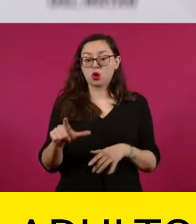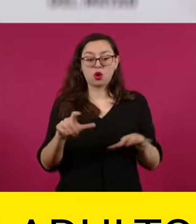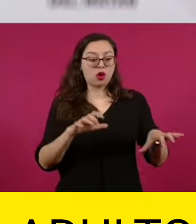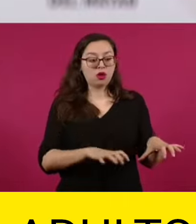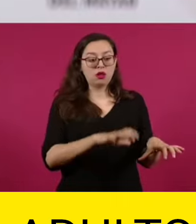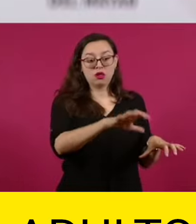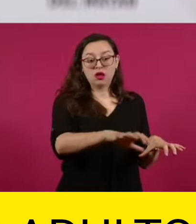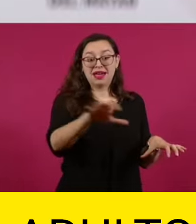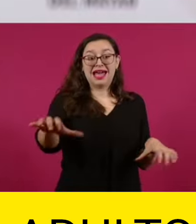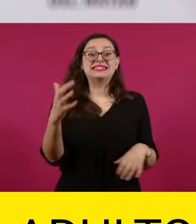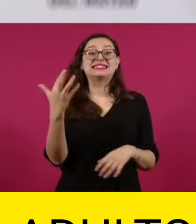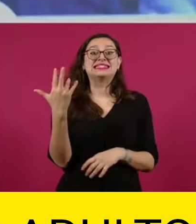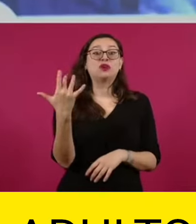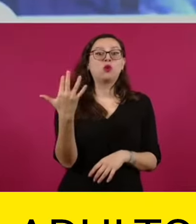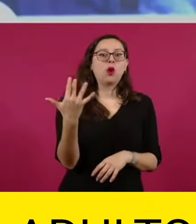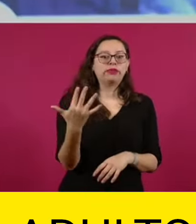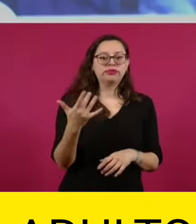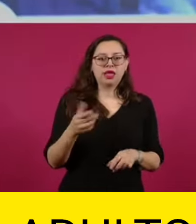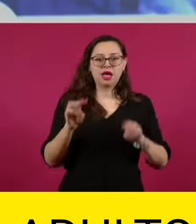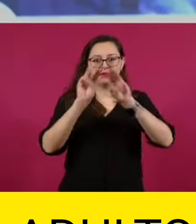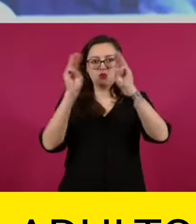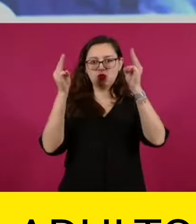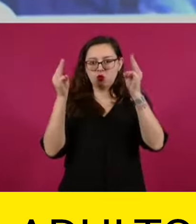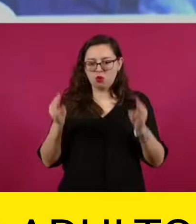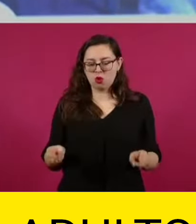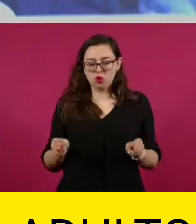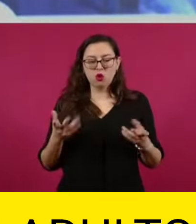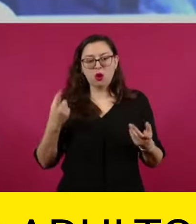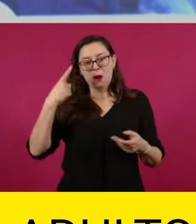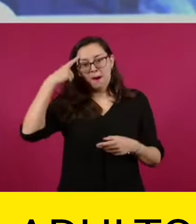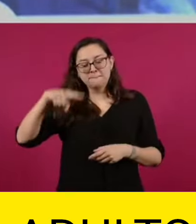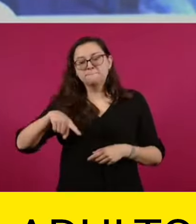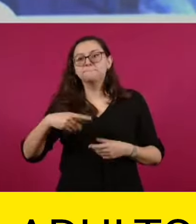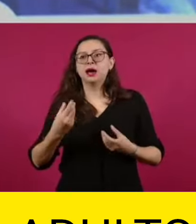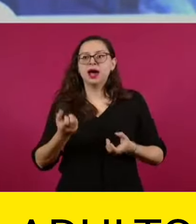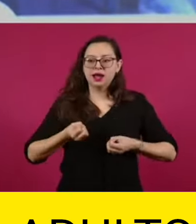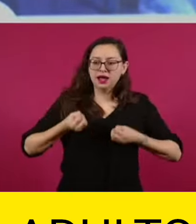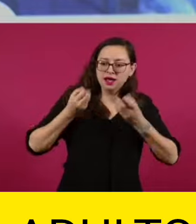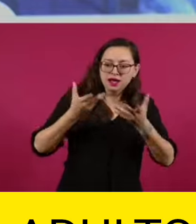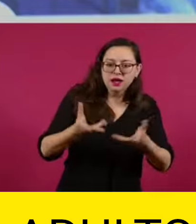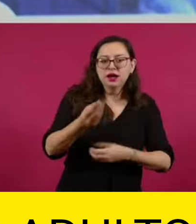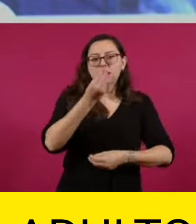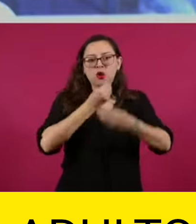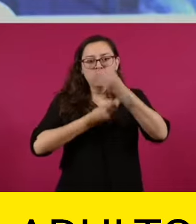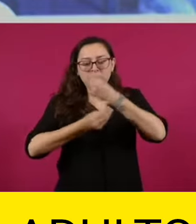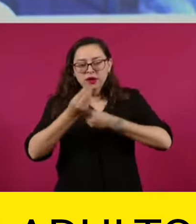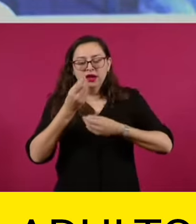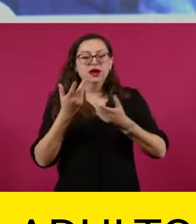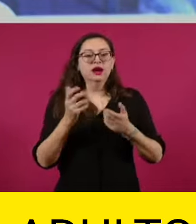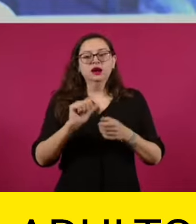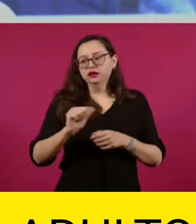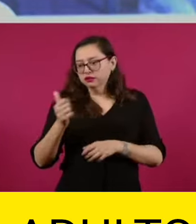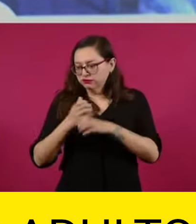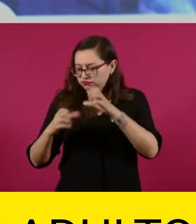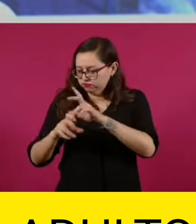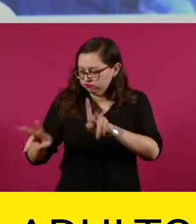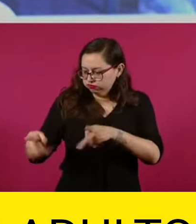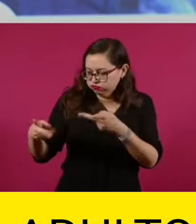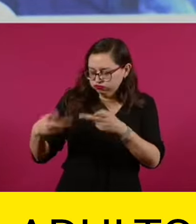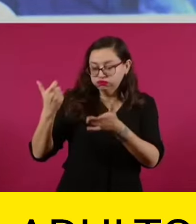puntos estratégicos para la entrega de víveres, venta de víveres por parte de Segalmex a precios accesibles. Ahí